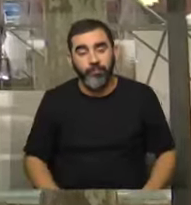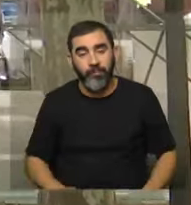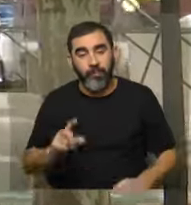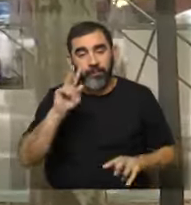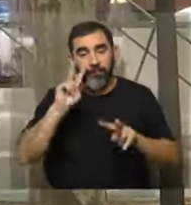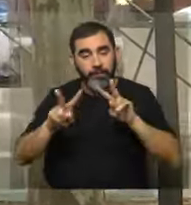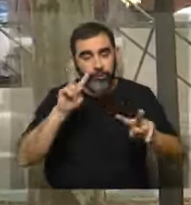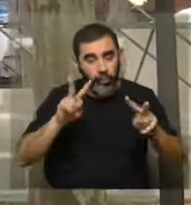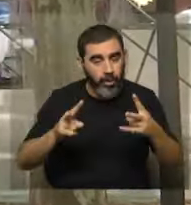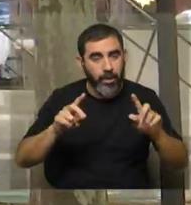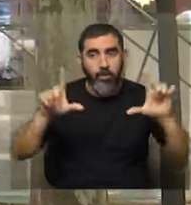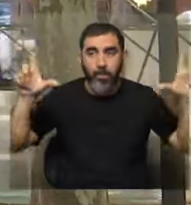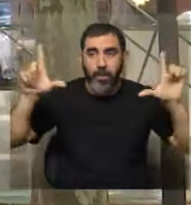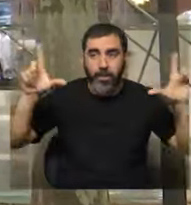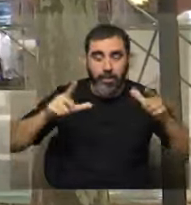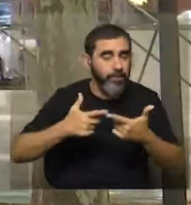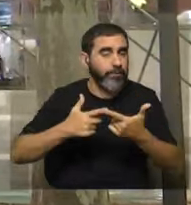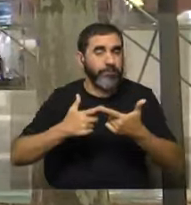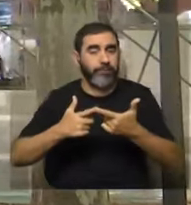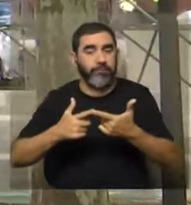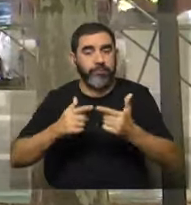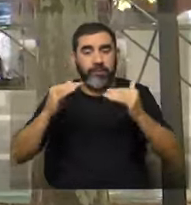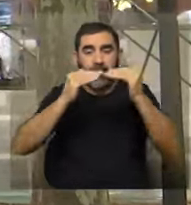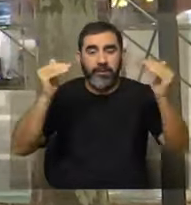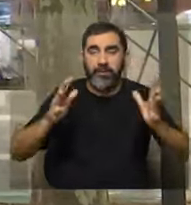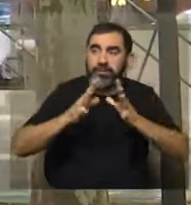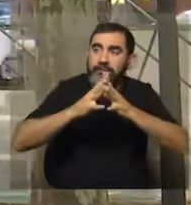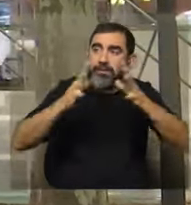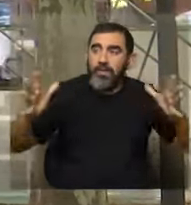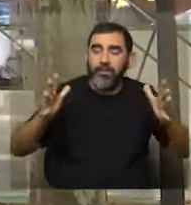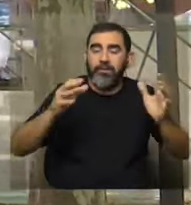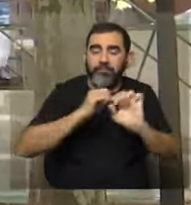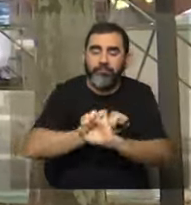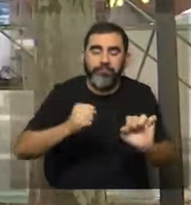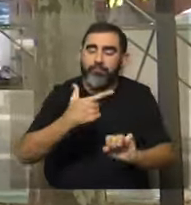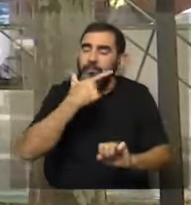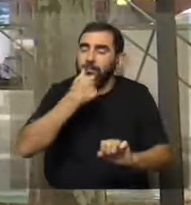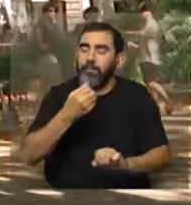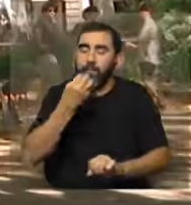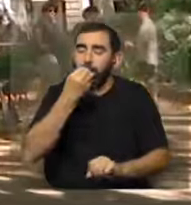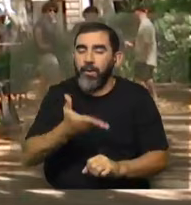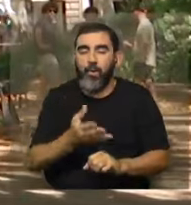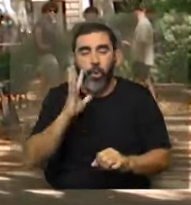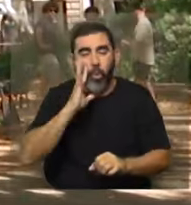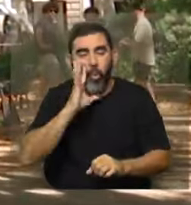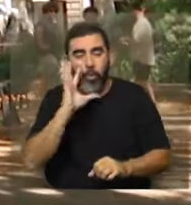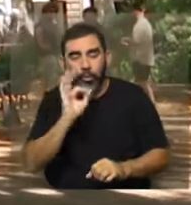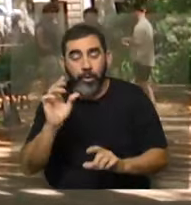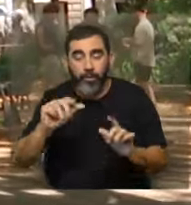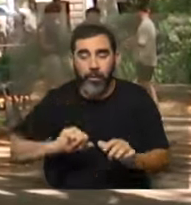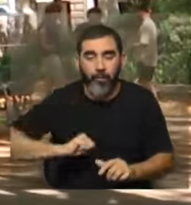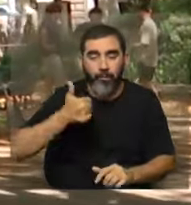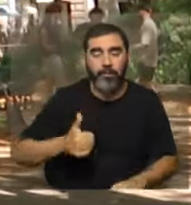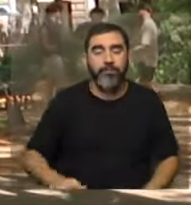visuales pantallas esos escenarios grandes te dan eh esa posibilidad y hay que aprovecharla